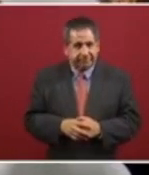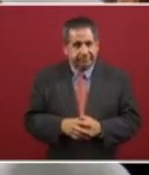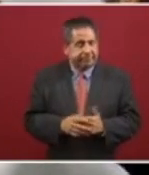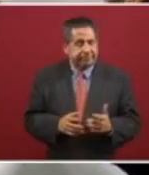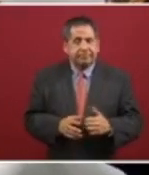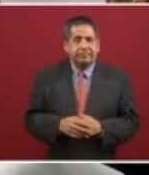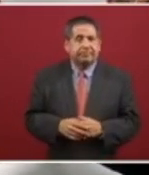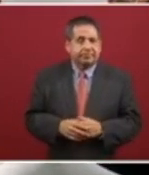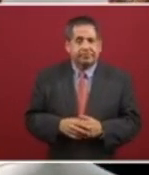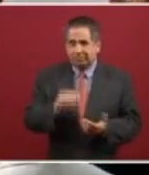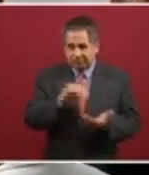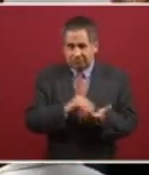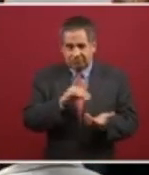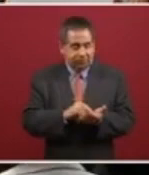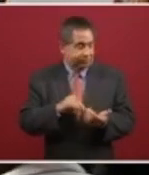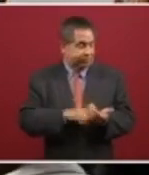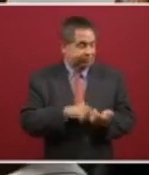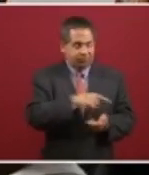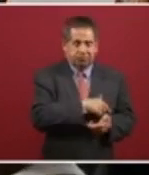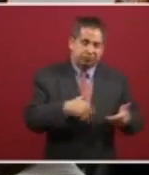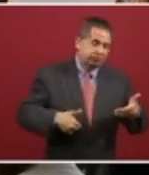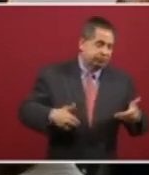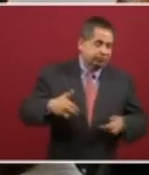todavía molestos